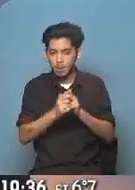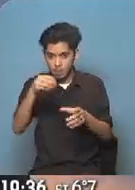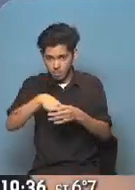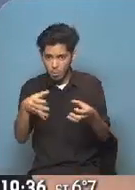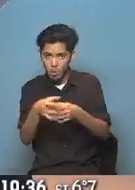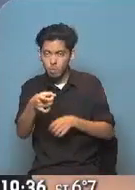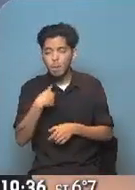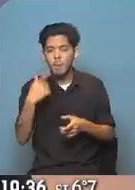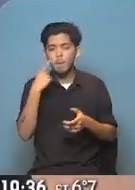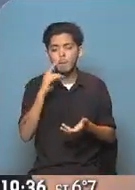de la comisión de defensa de la cámara